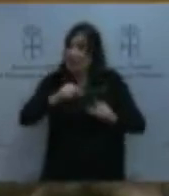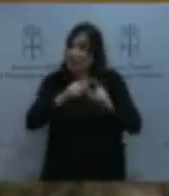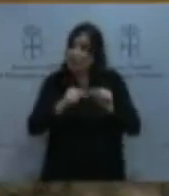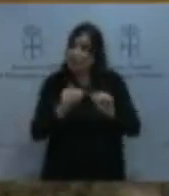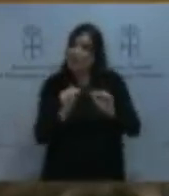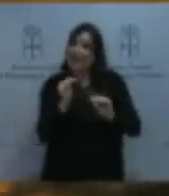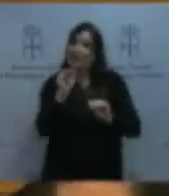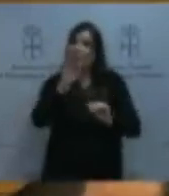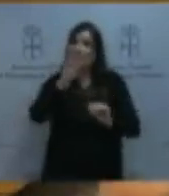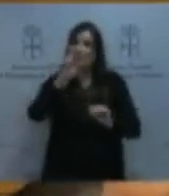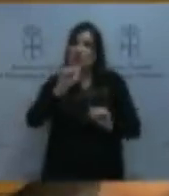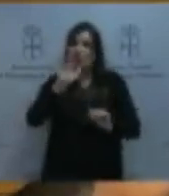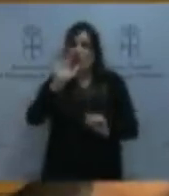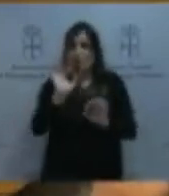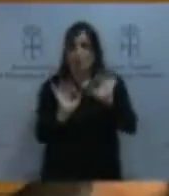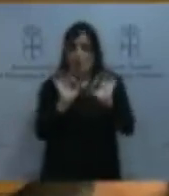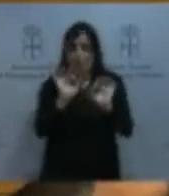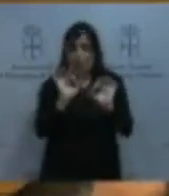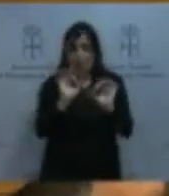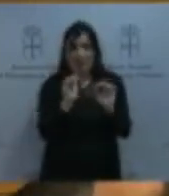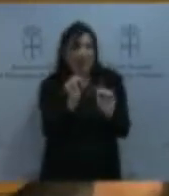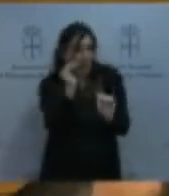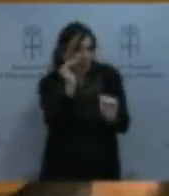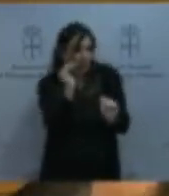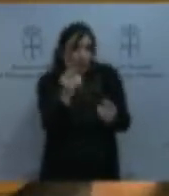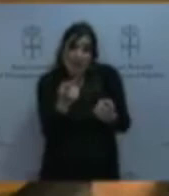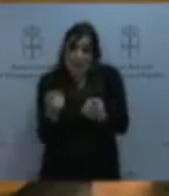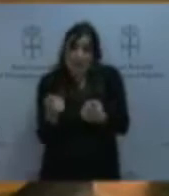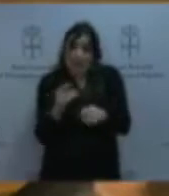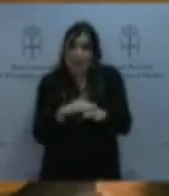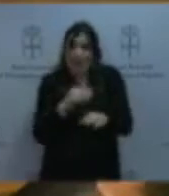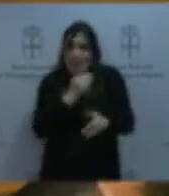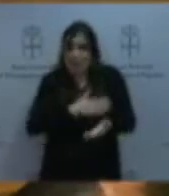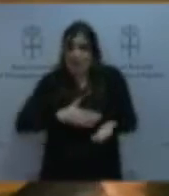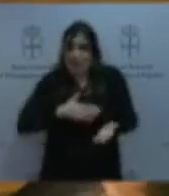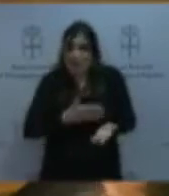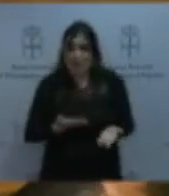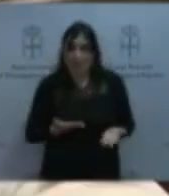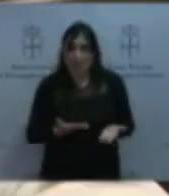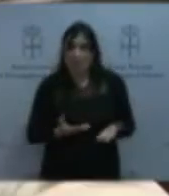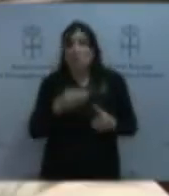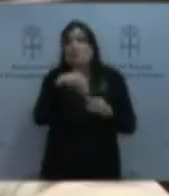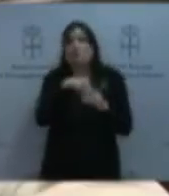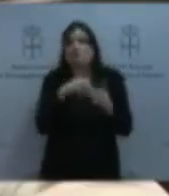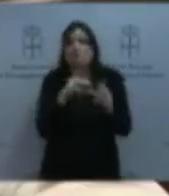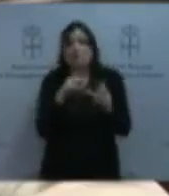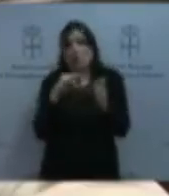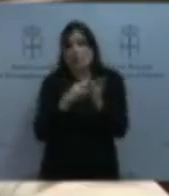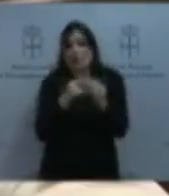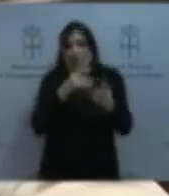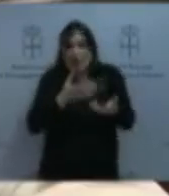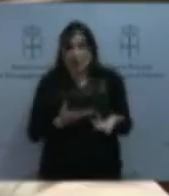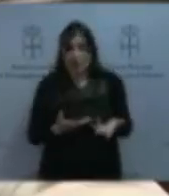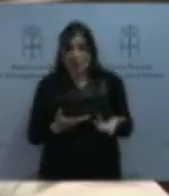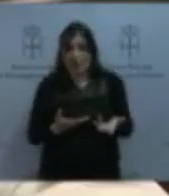necesario para el bienestar, por lo menos en el sistema actual. Estábamos a la cabeza prácticamente de España.